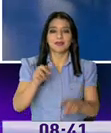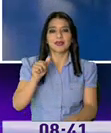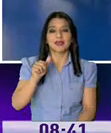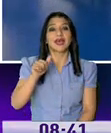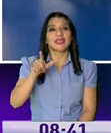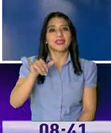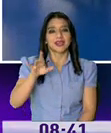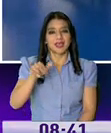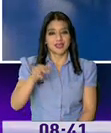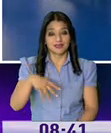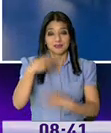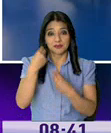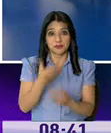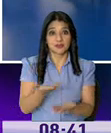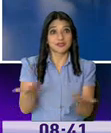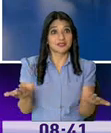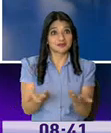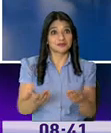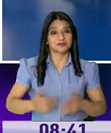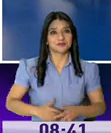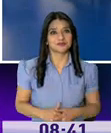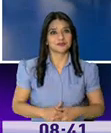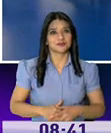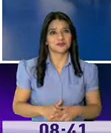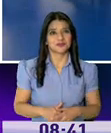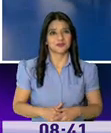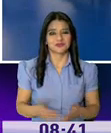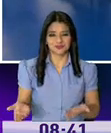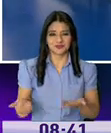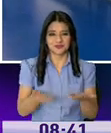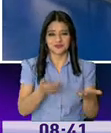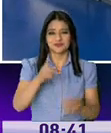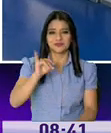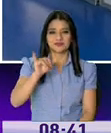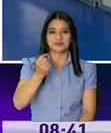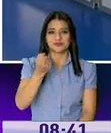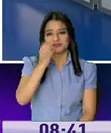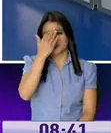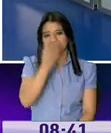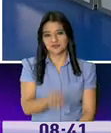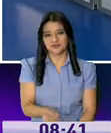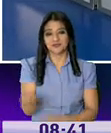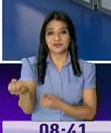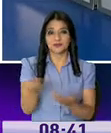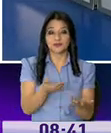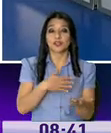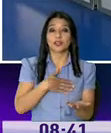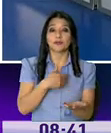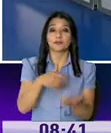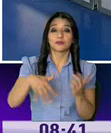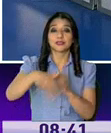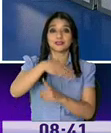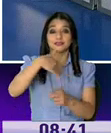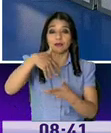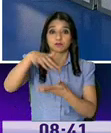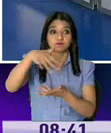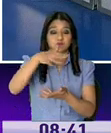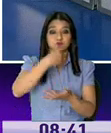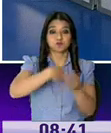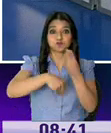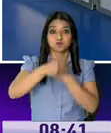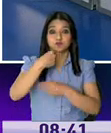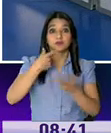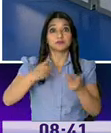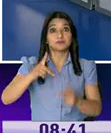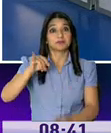nos cuente cómo está esto. Así es, adelante Priscila, muy buenos días, coméntanos cómo está el ambiente ahí de entrega ya de donaciones. Y